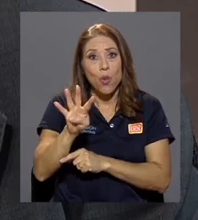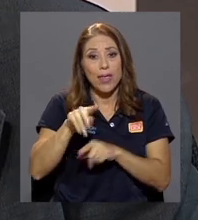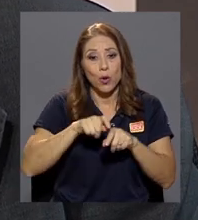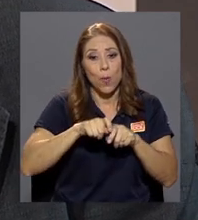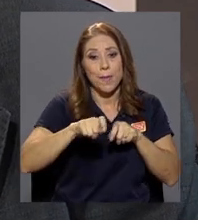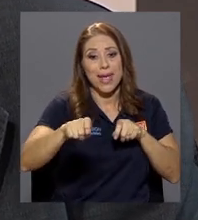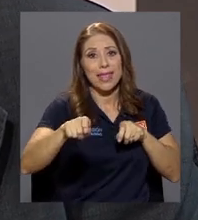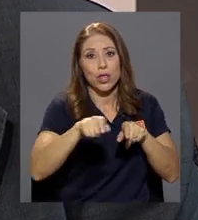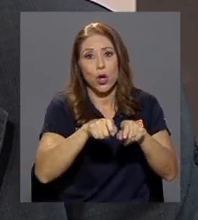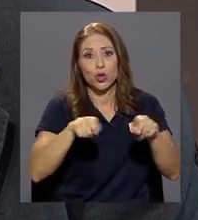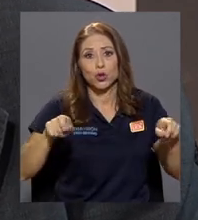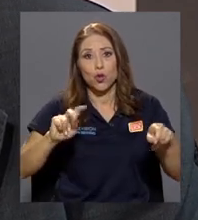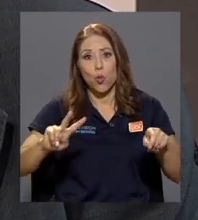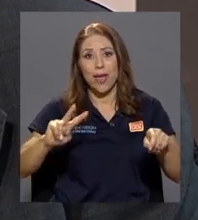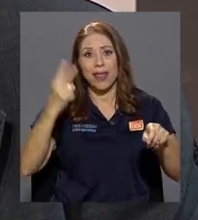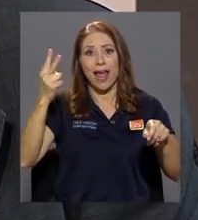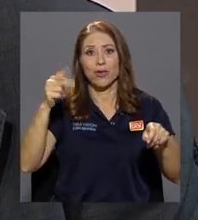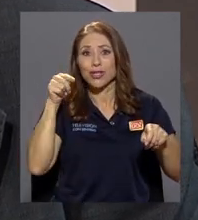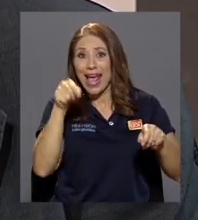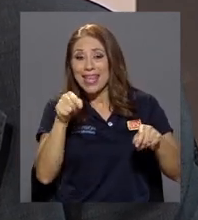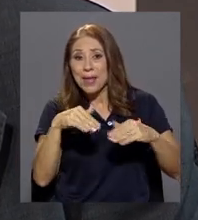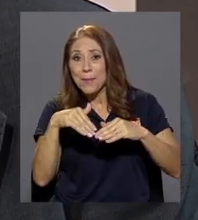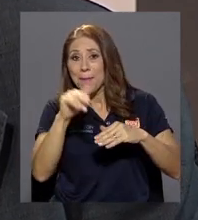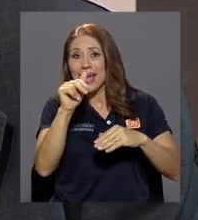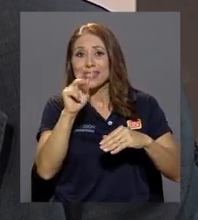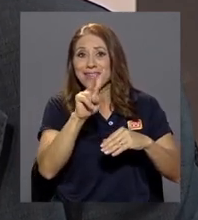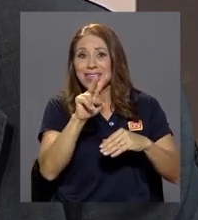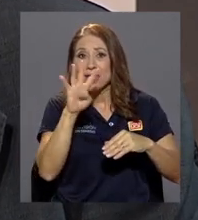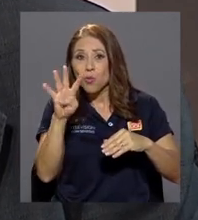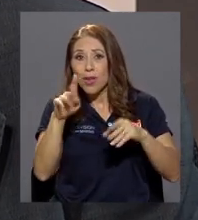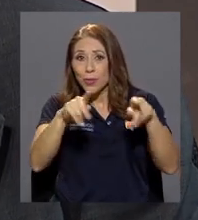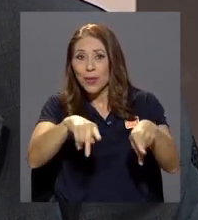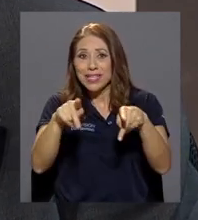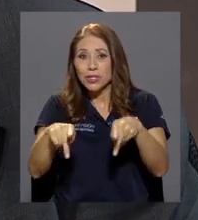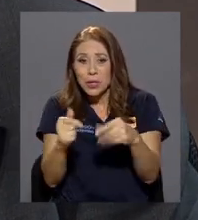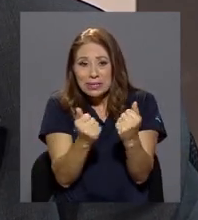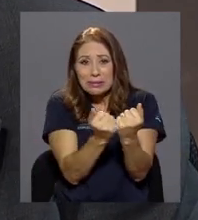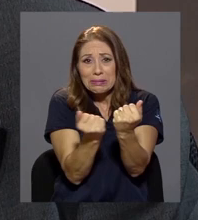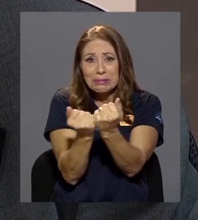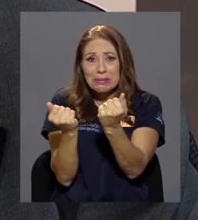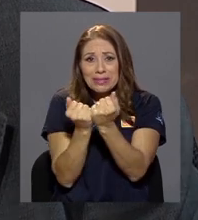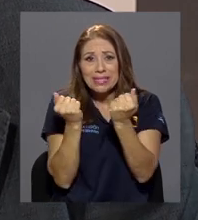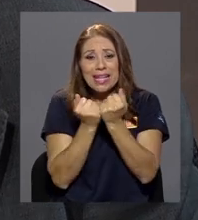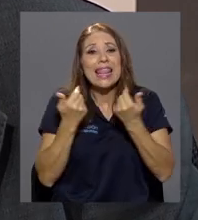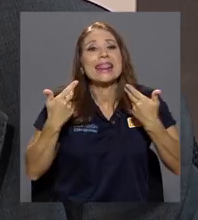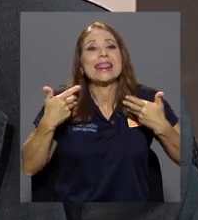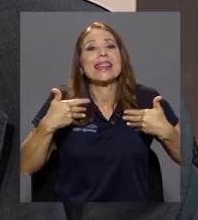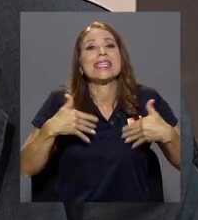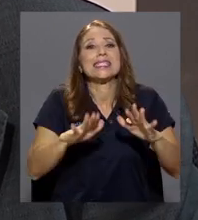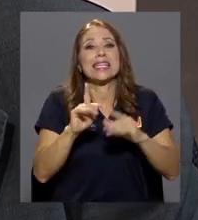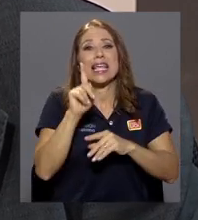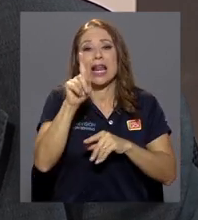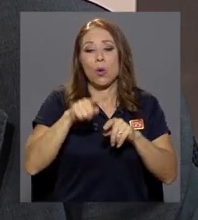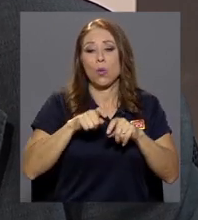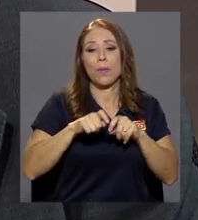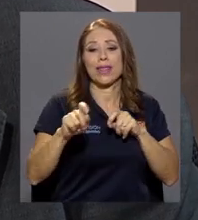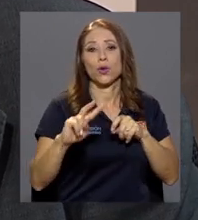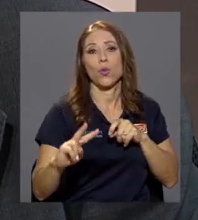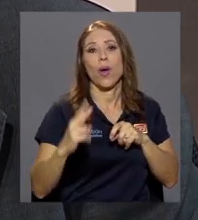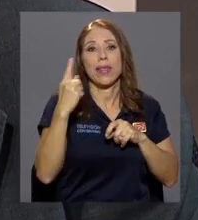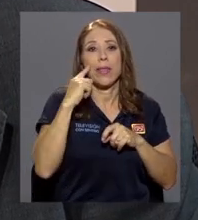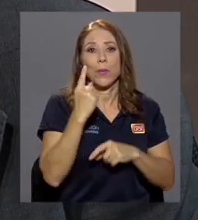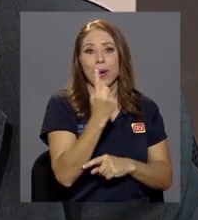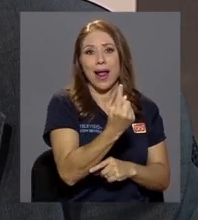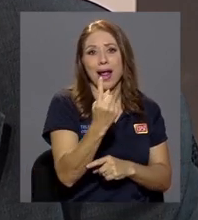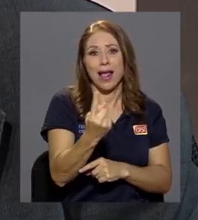cuadrados llegan a dormir más de 24 personas es decir no alcanzan ni a tener un metro cuadrado de mínima dignidad por